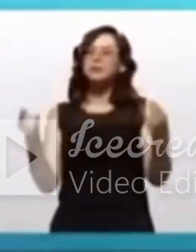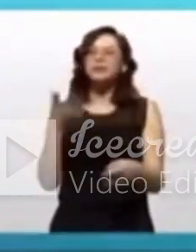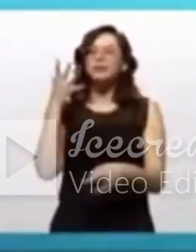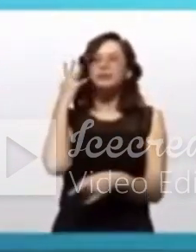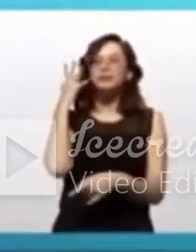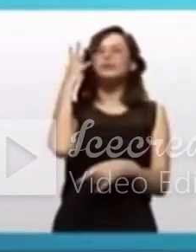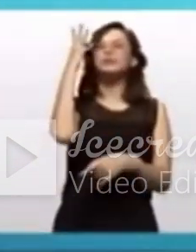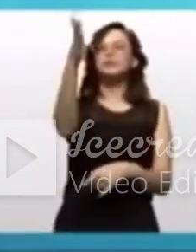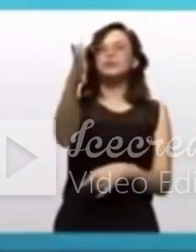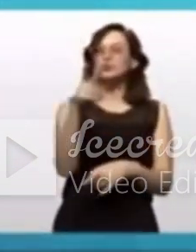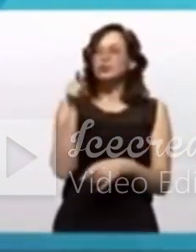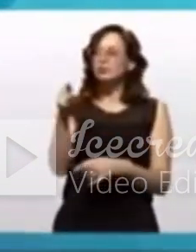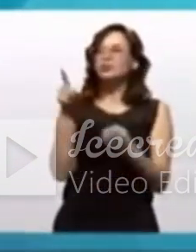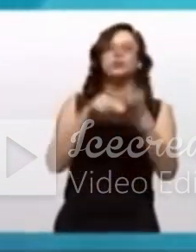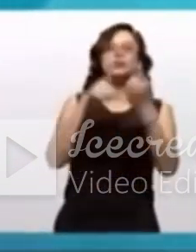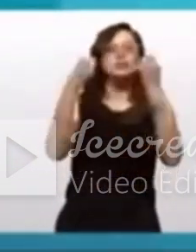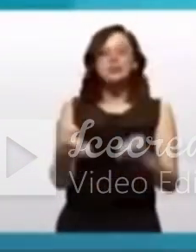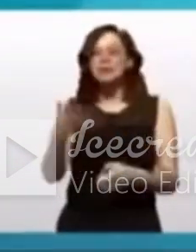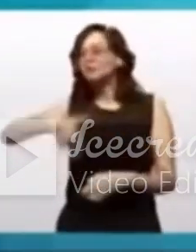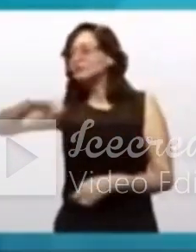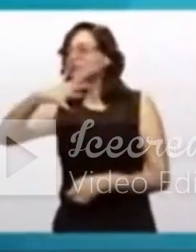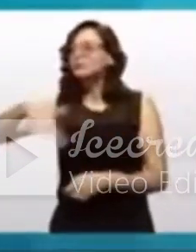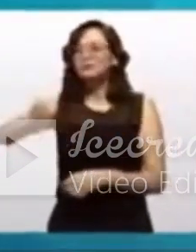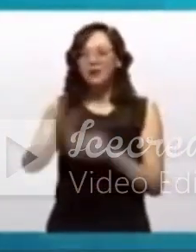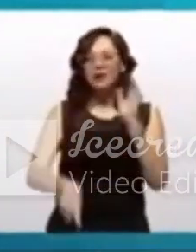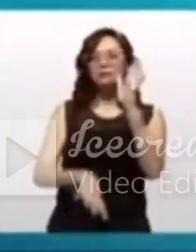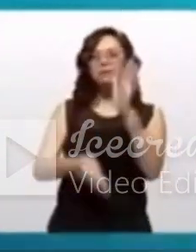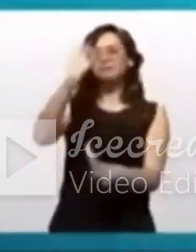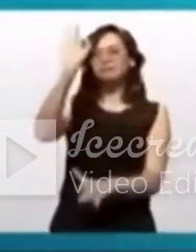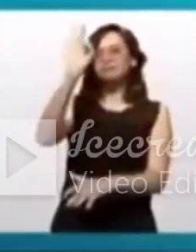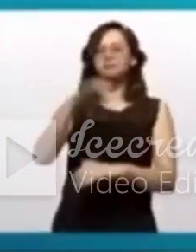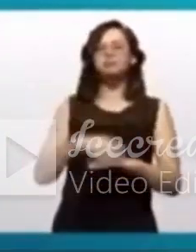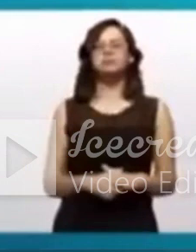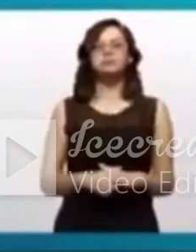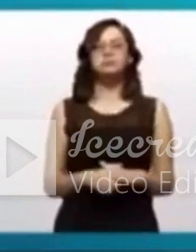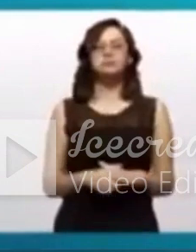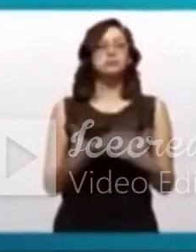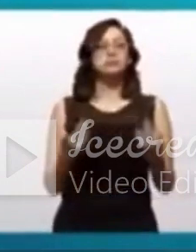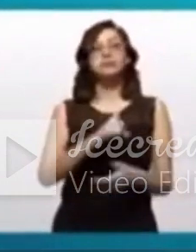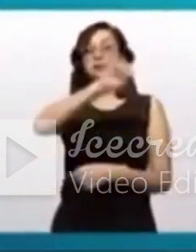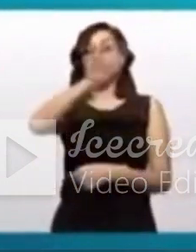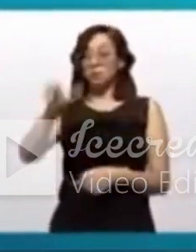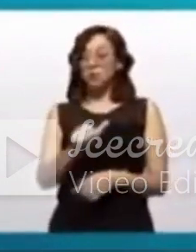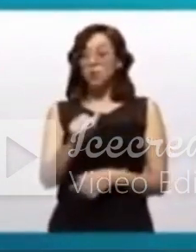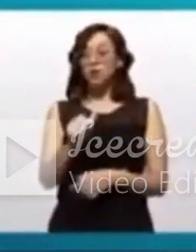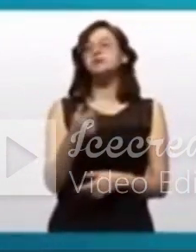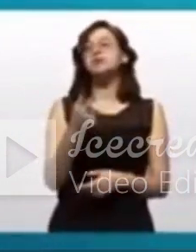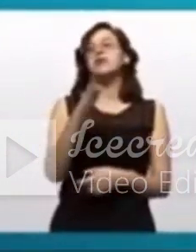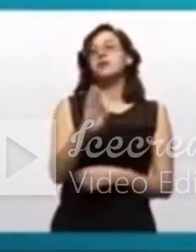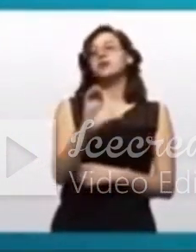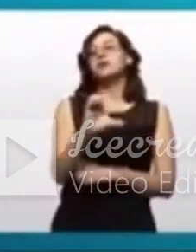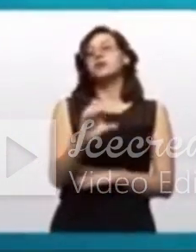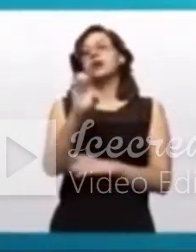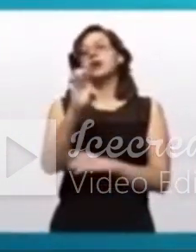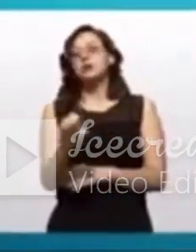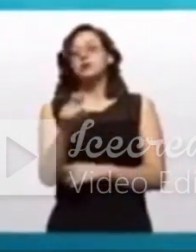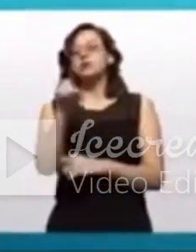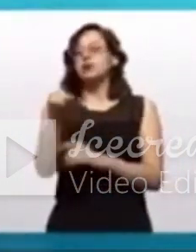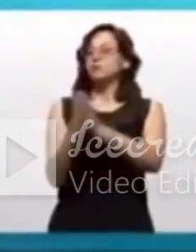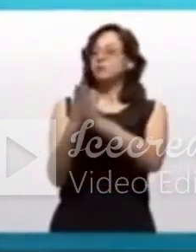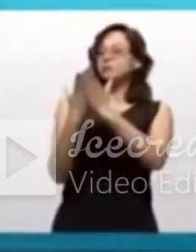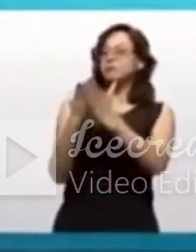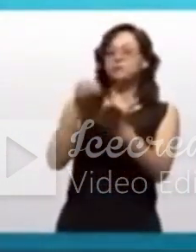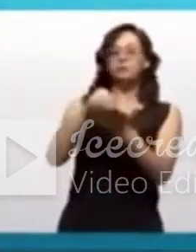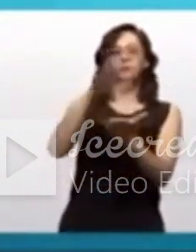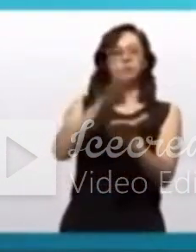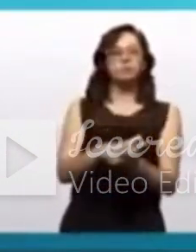verdadera respuesta de tu paradero. Tras las luces del nuevo milenio, el Fondo de Cultura Económica hizo justicia a tu obra publicando